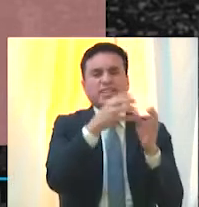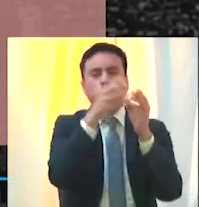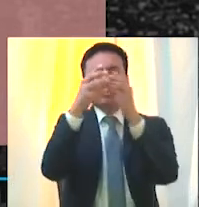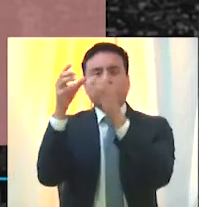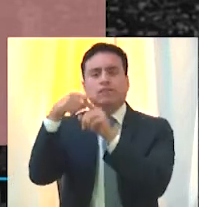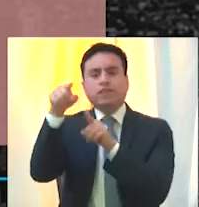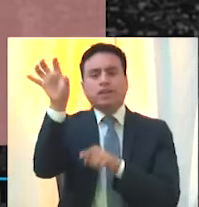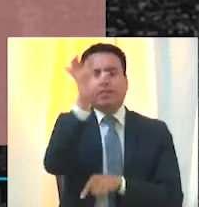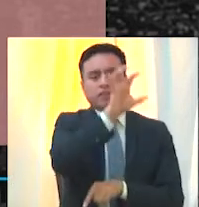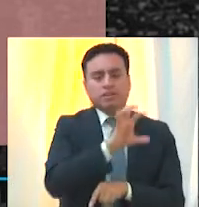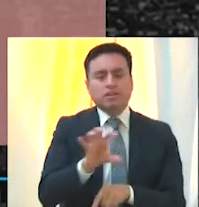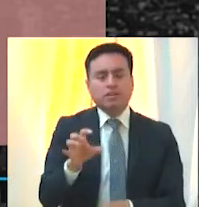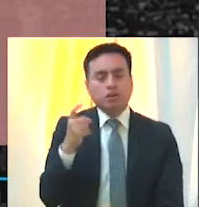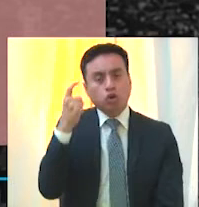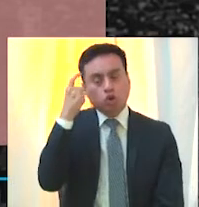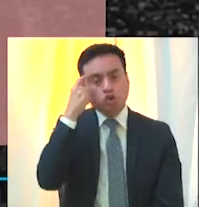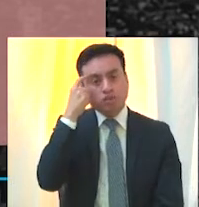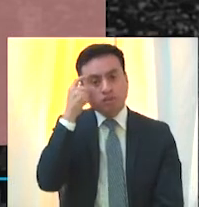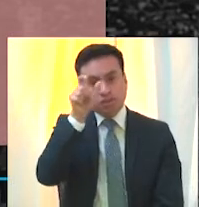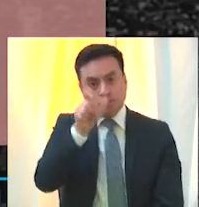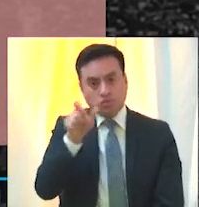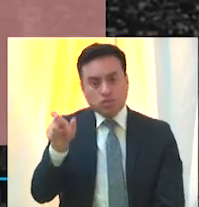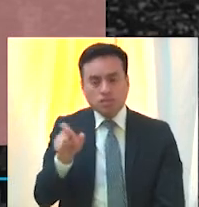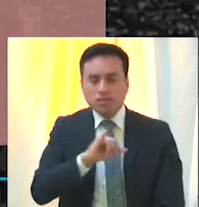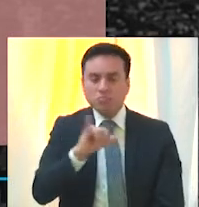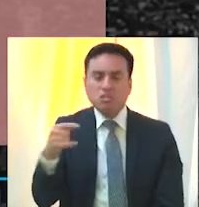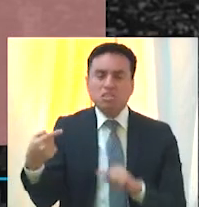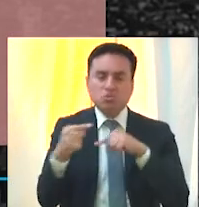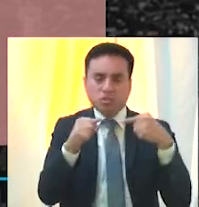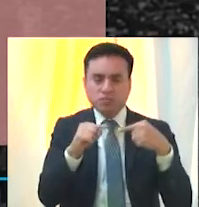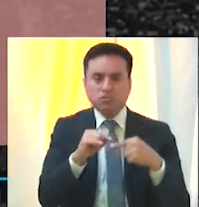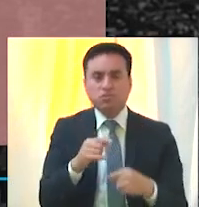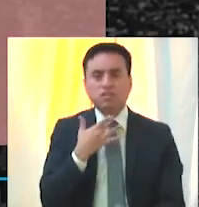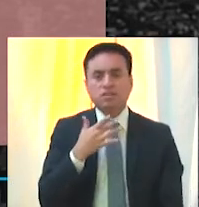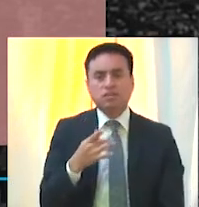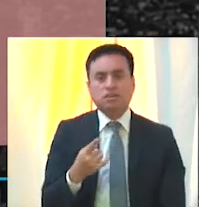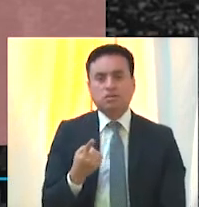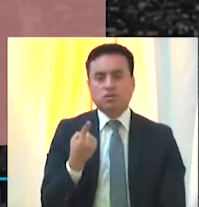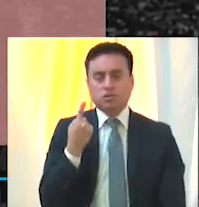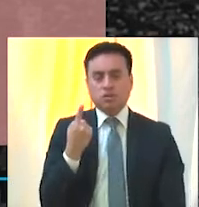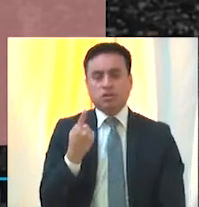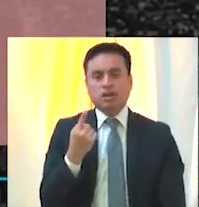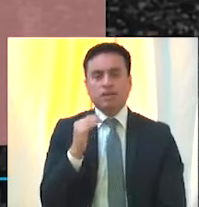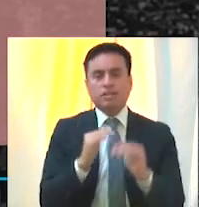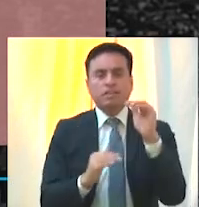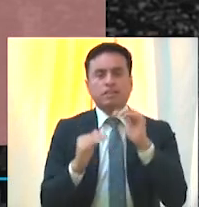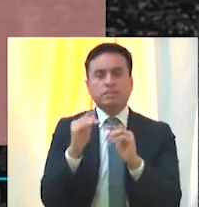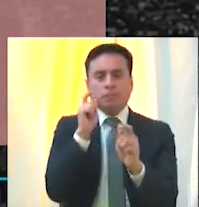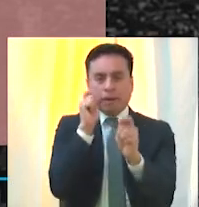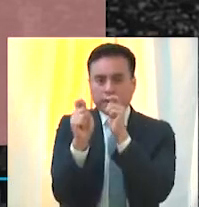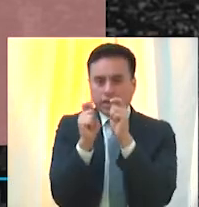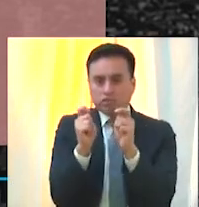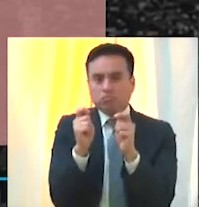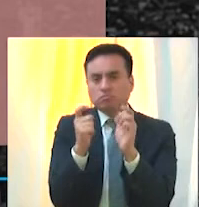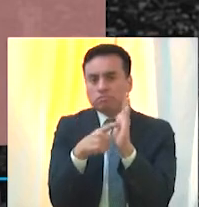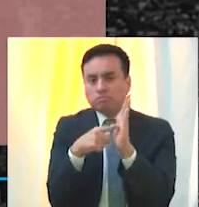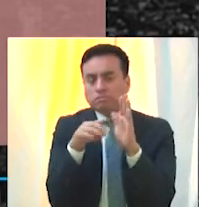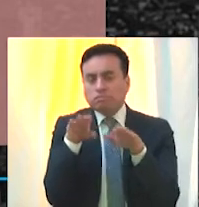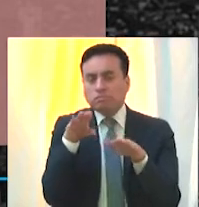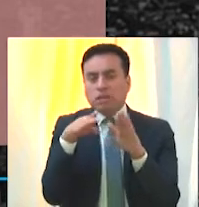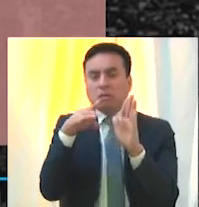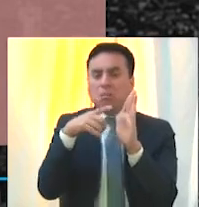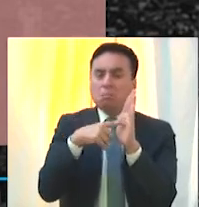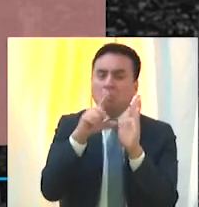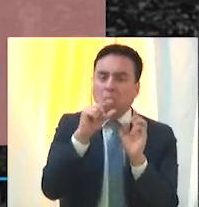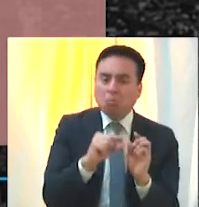tener conciencia, y tal vez es un motivo para que discutamos más adelante, es que por una parte está el nivel de riesgo, y el nivel de riesgo puede ser bajo